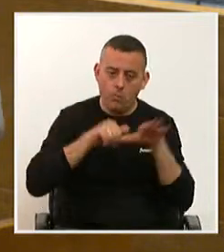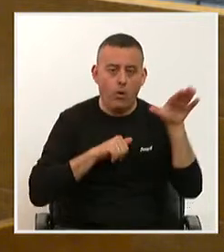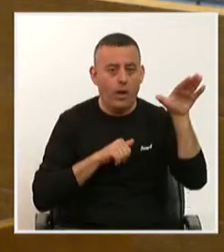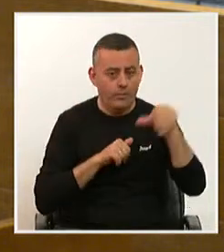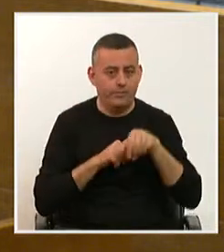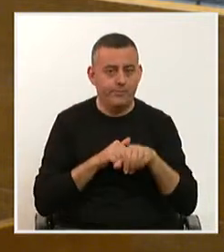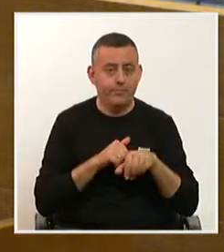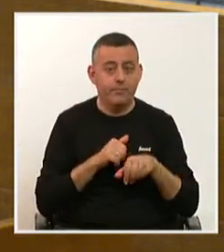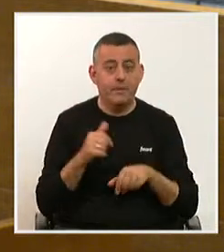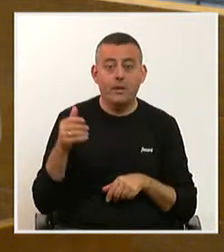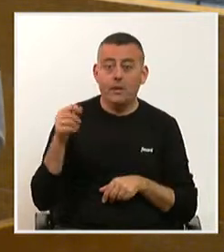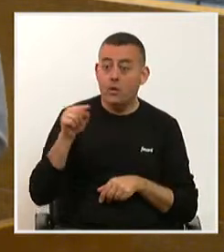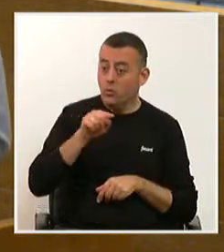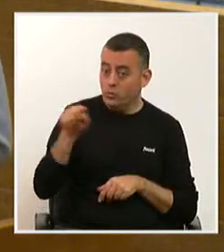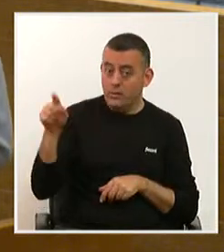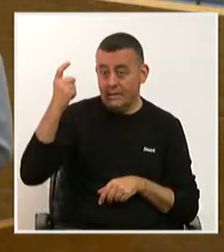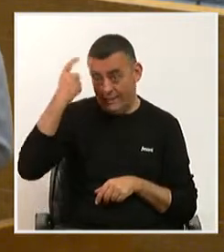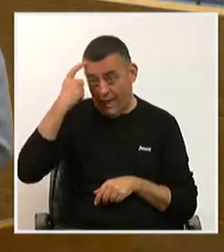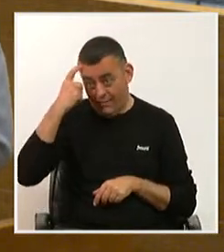saben